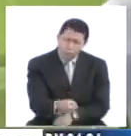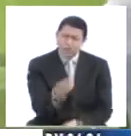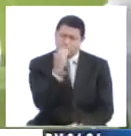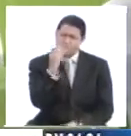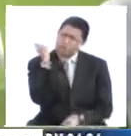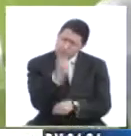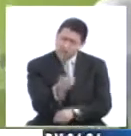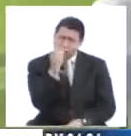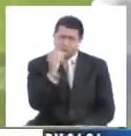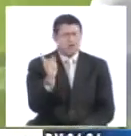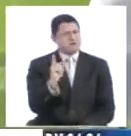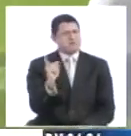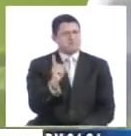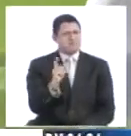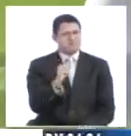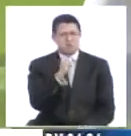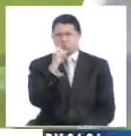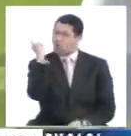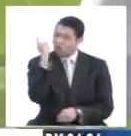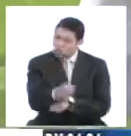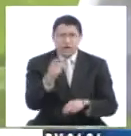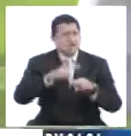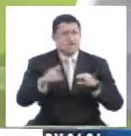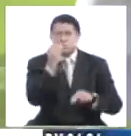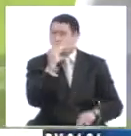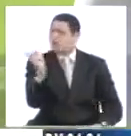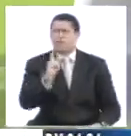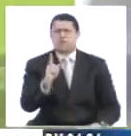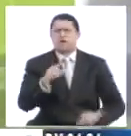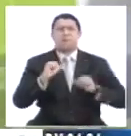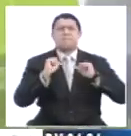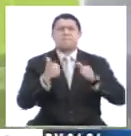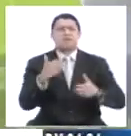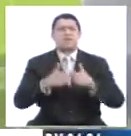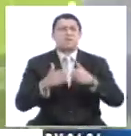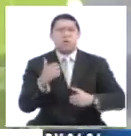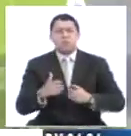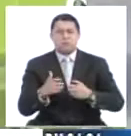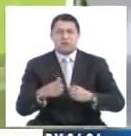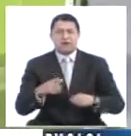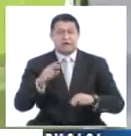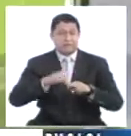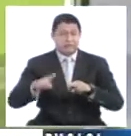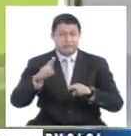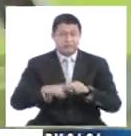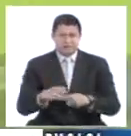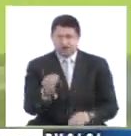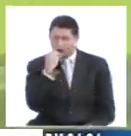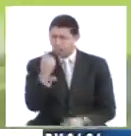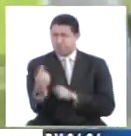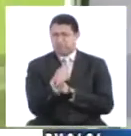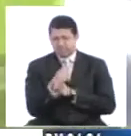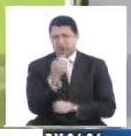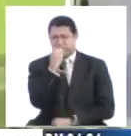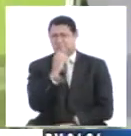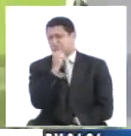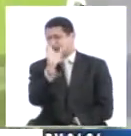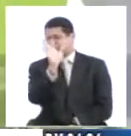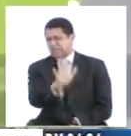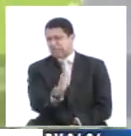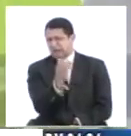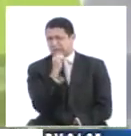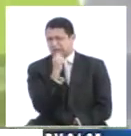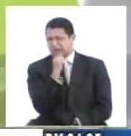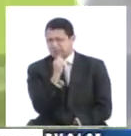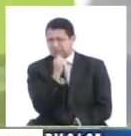y no hay nada peor que obligar a un niño a comer ahí comienza el problema de peso el niño cuando de que algo obligado es malo esa